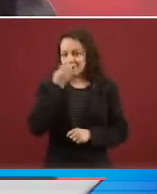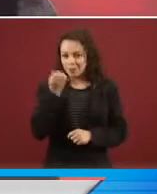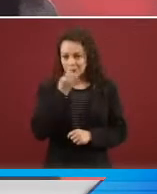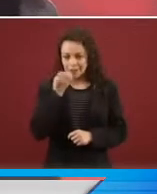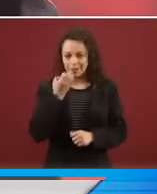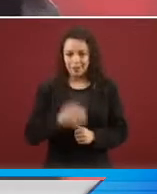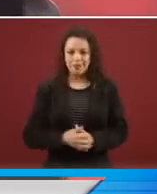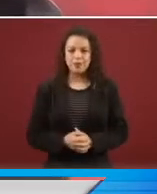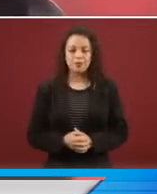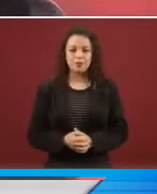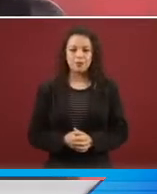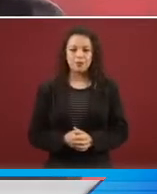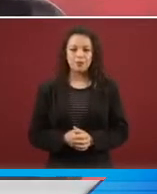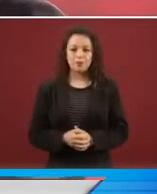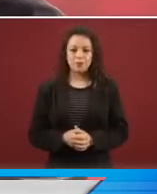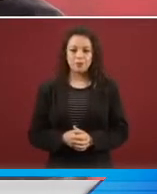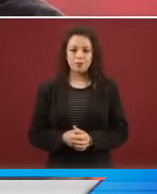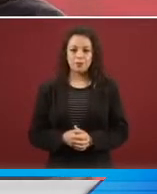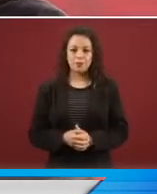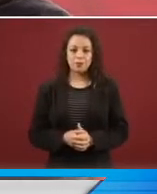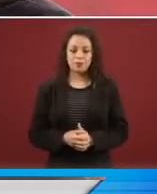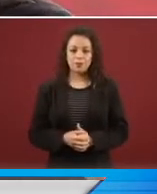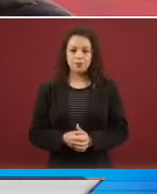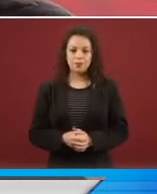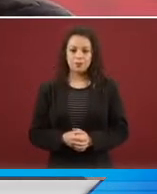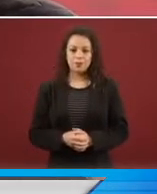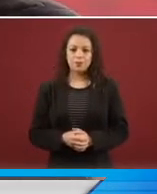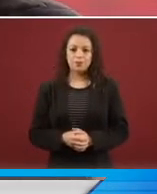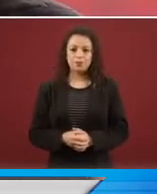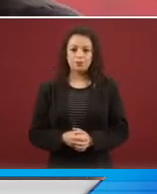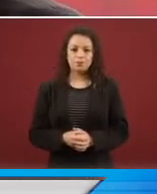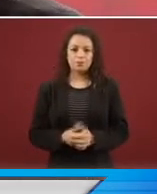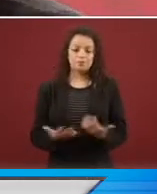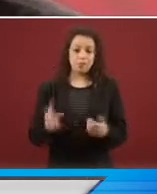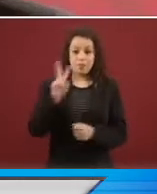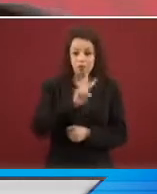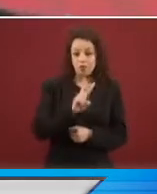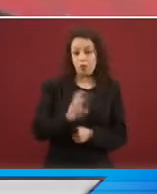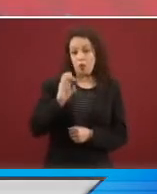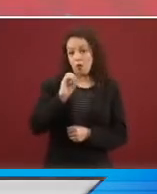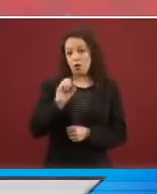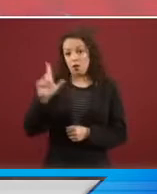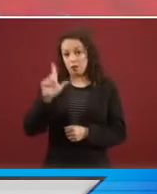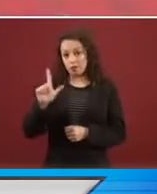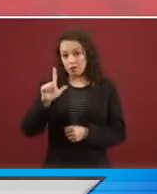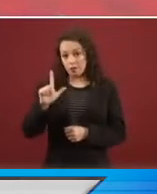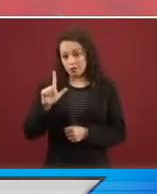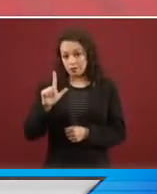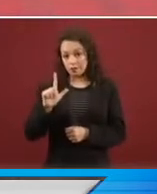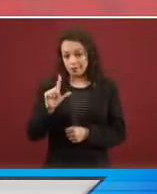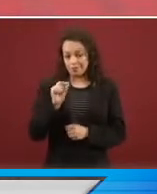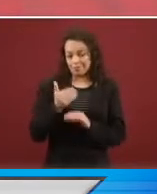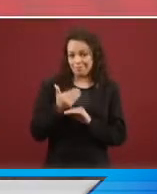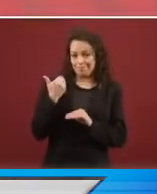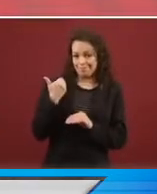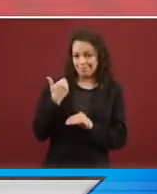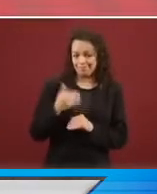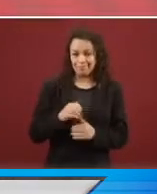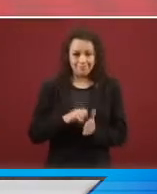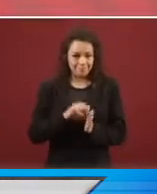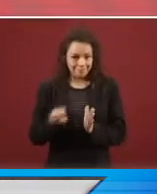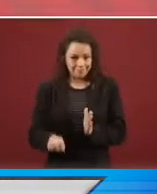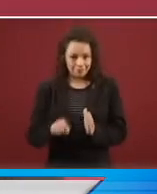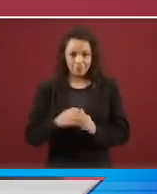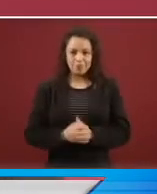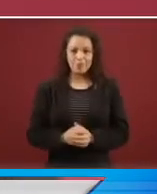millones en 2021, que beneficiará a más de 113 mil escuelas. Enfatiza el presidente que los apoyos para la mejora de las escuelas